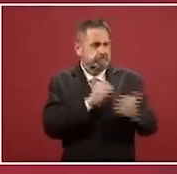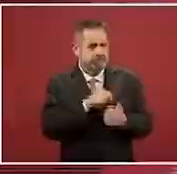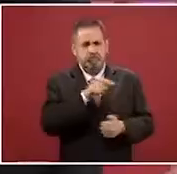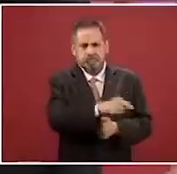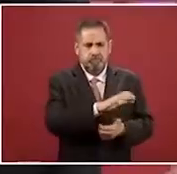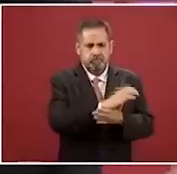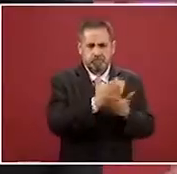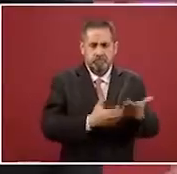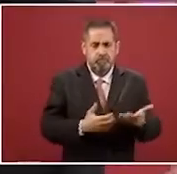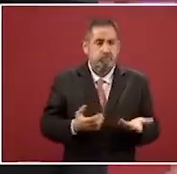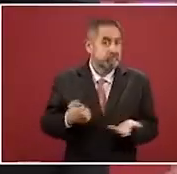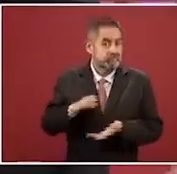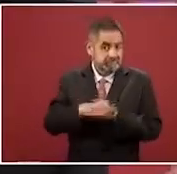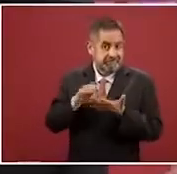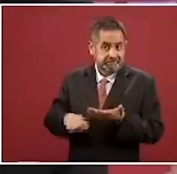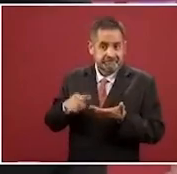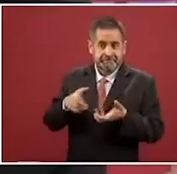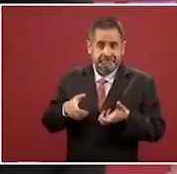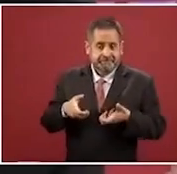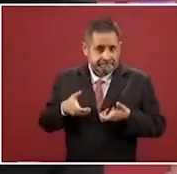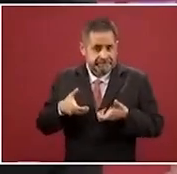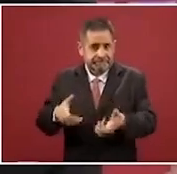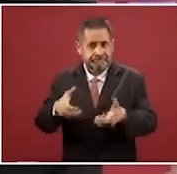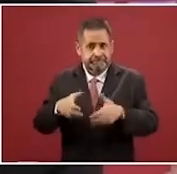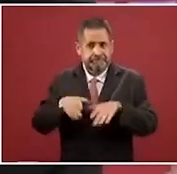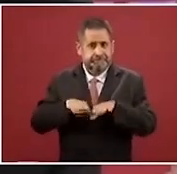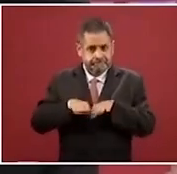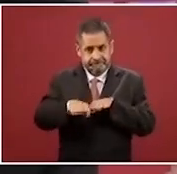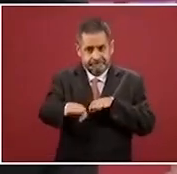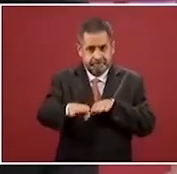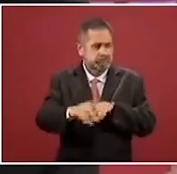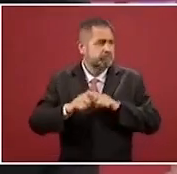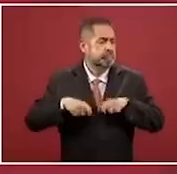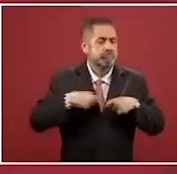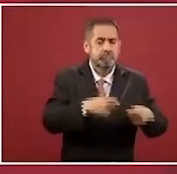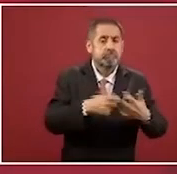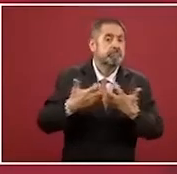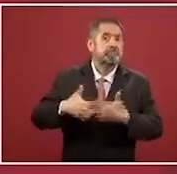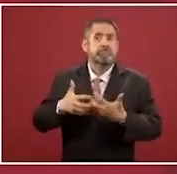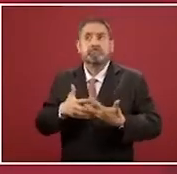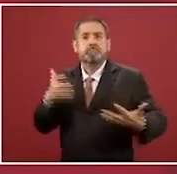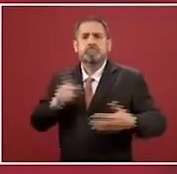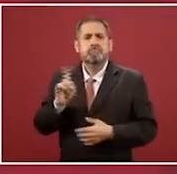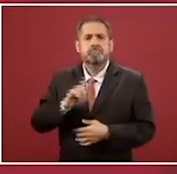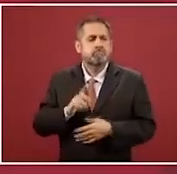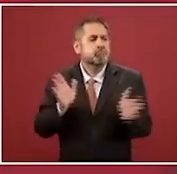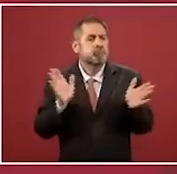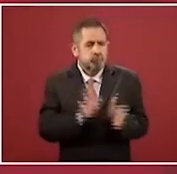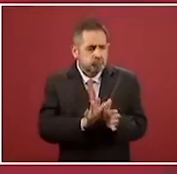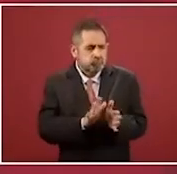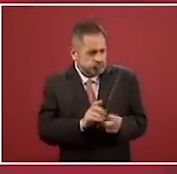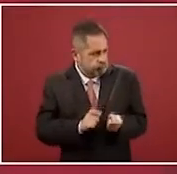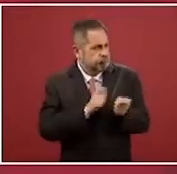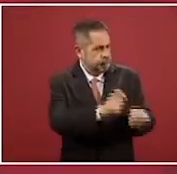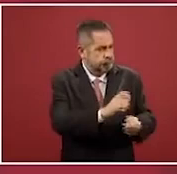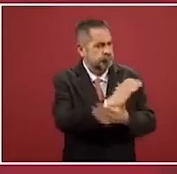Todo lo que es contratación de obras de caminos. Entonces,